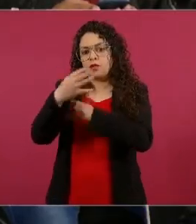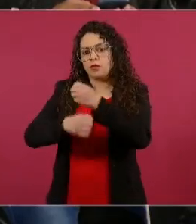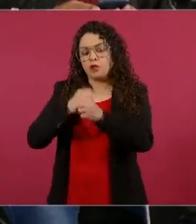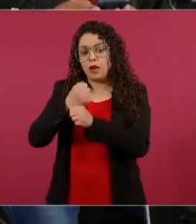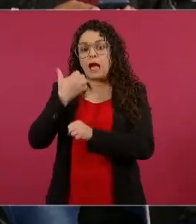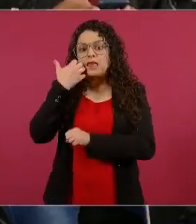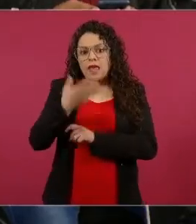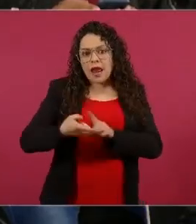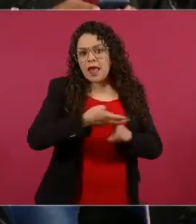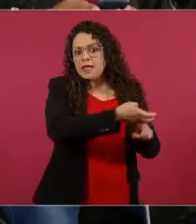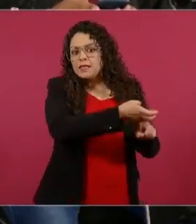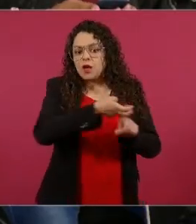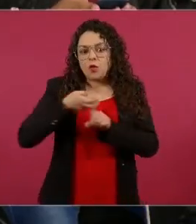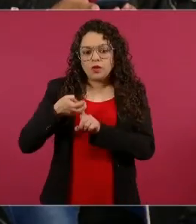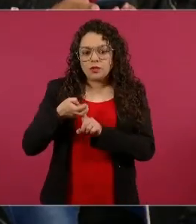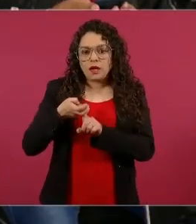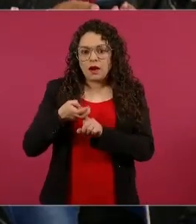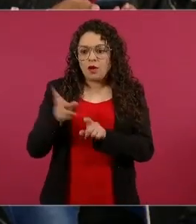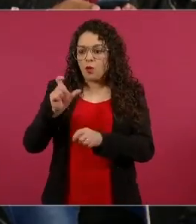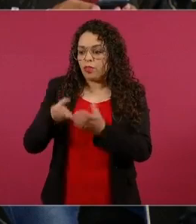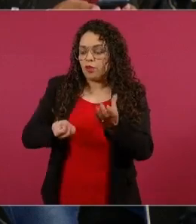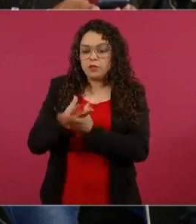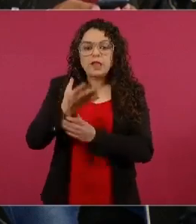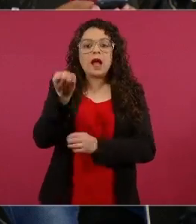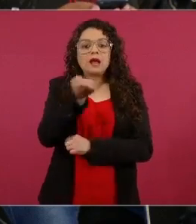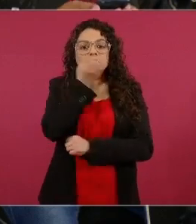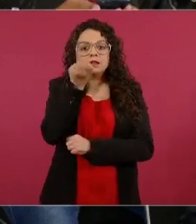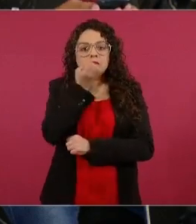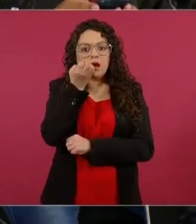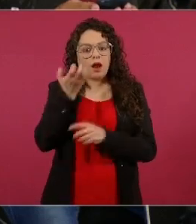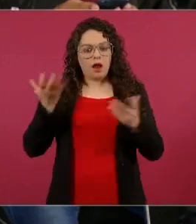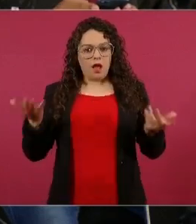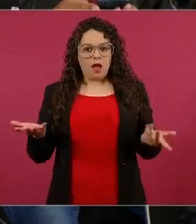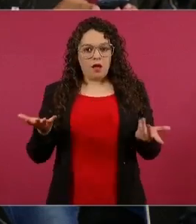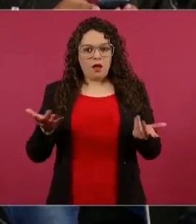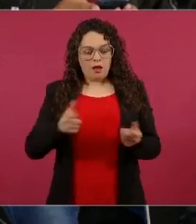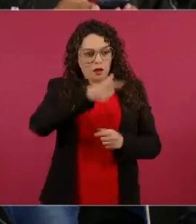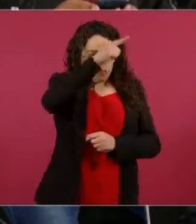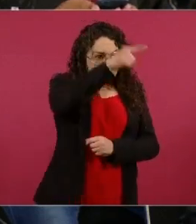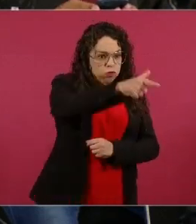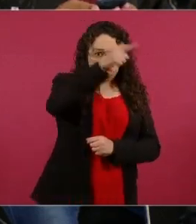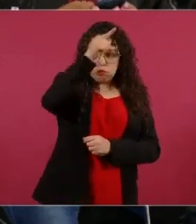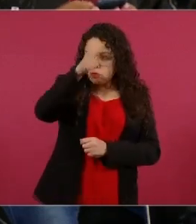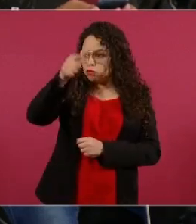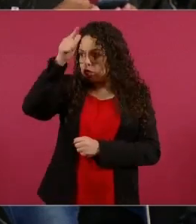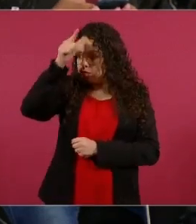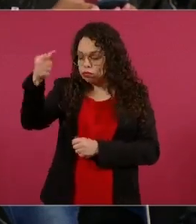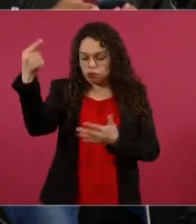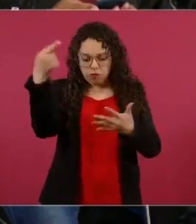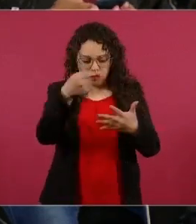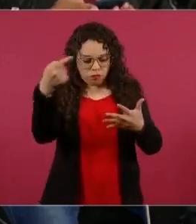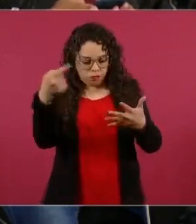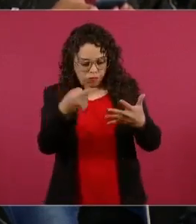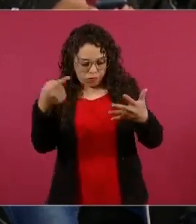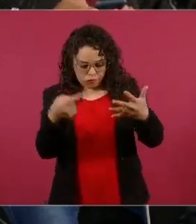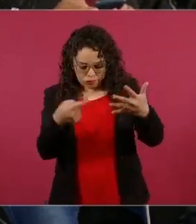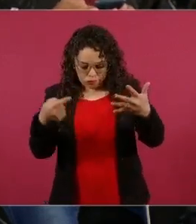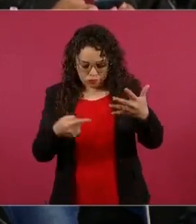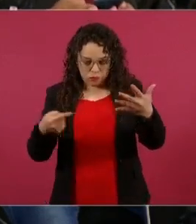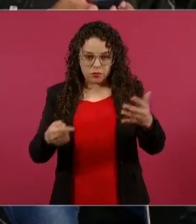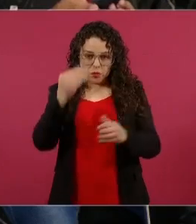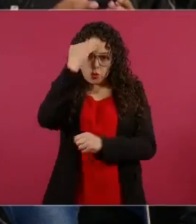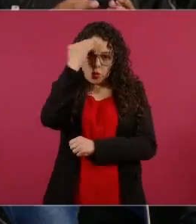años también de la escuela o sea de verdad están pasando eh cosas eh terribles en